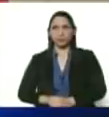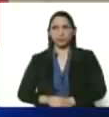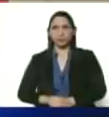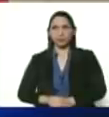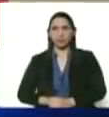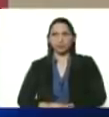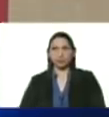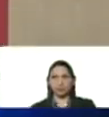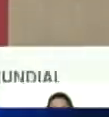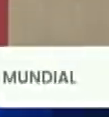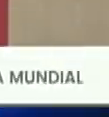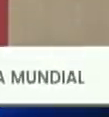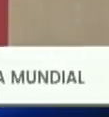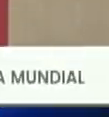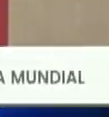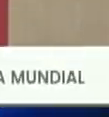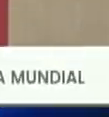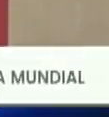Ahí está.